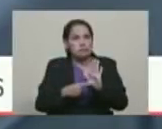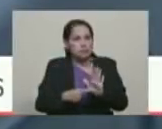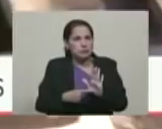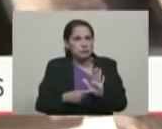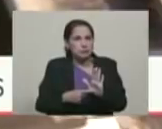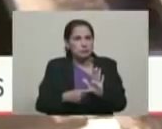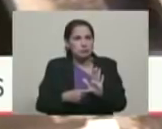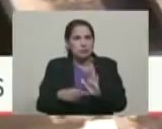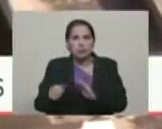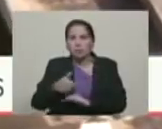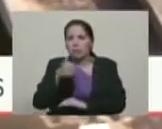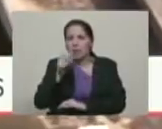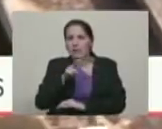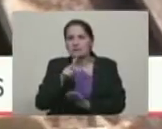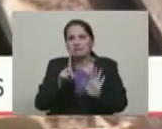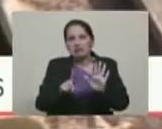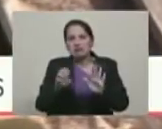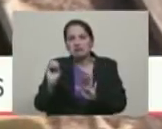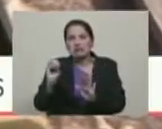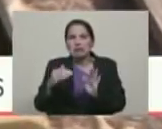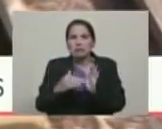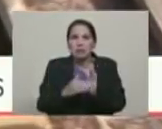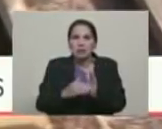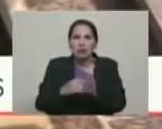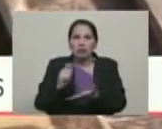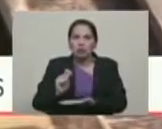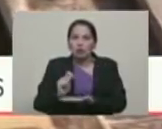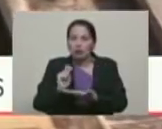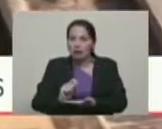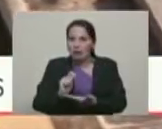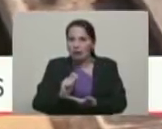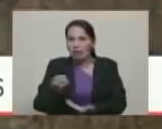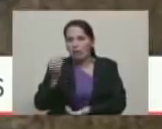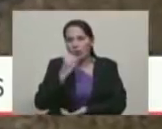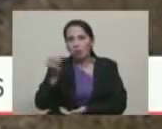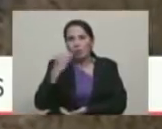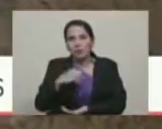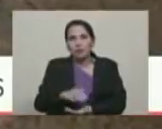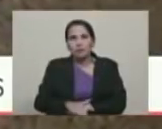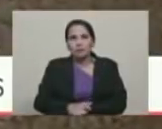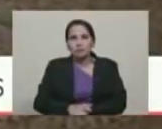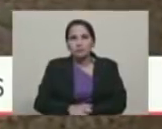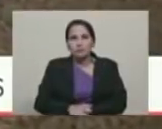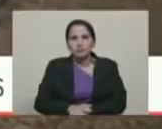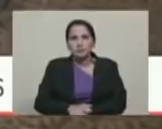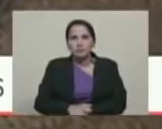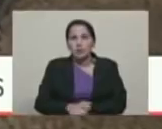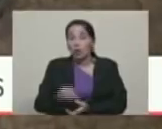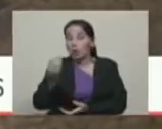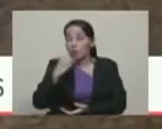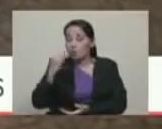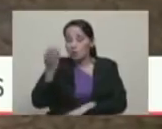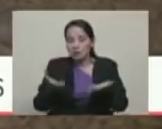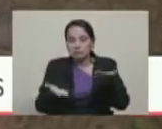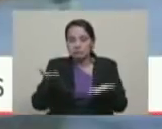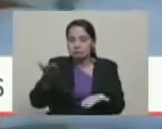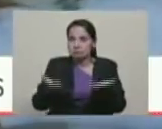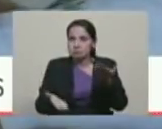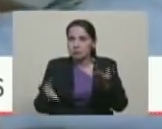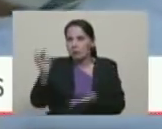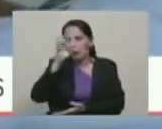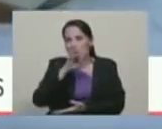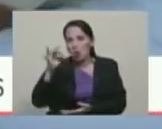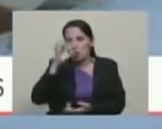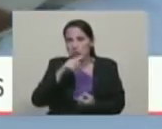de más de 60.000 toneladas de materia prima. Acá se produce alimento balanceado para el sector